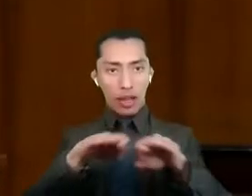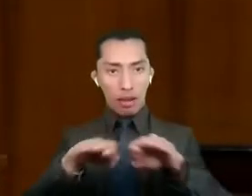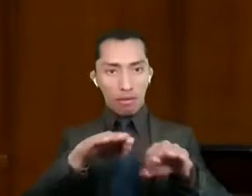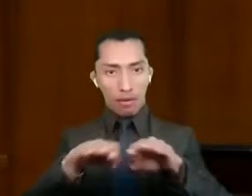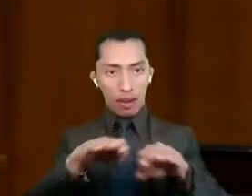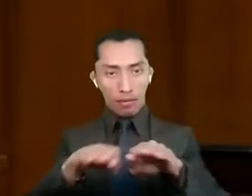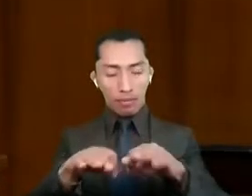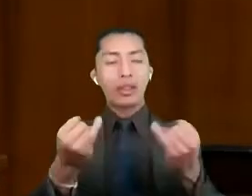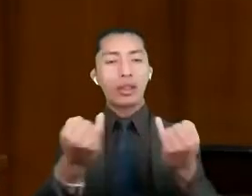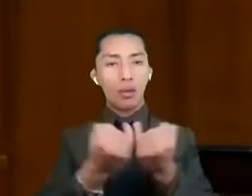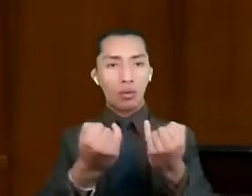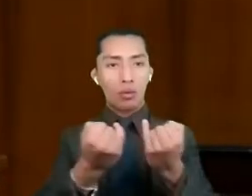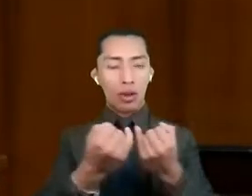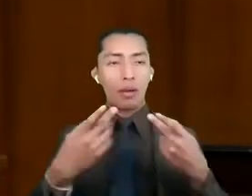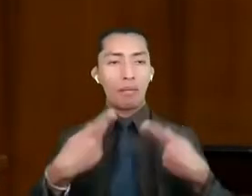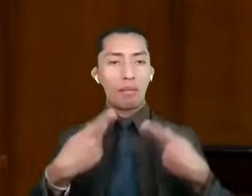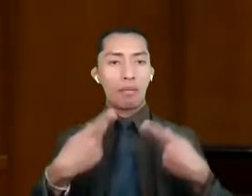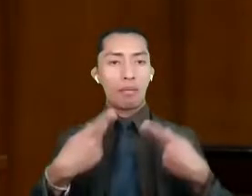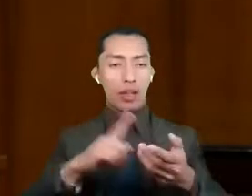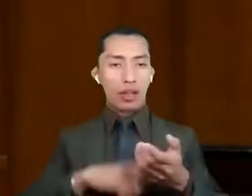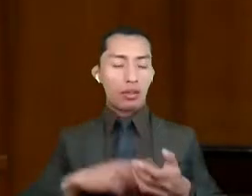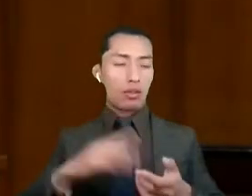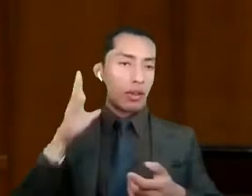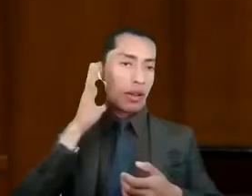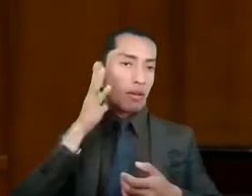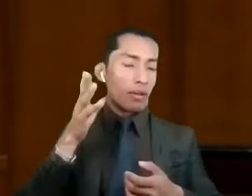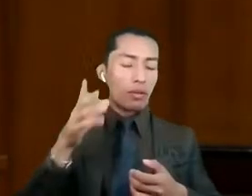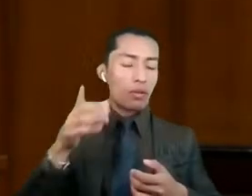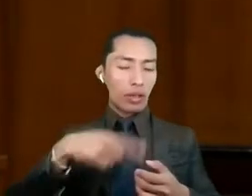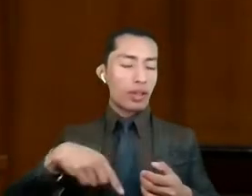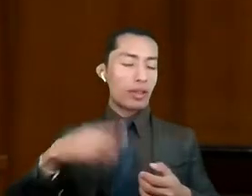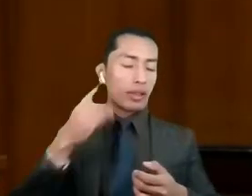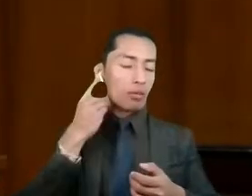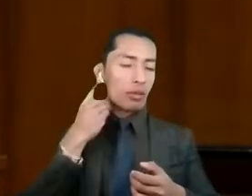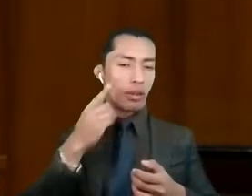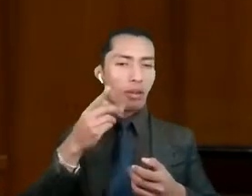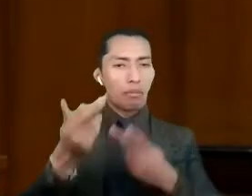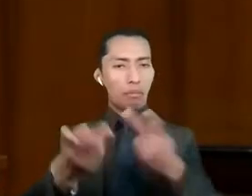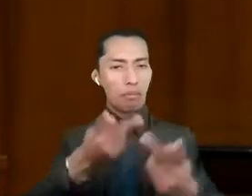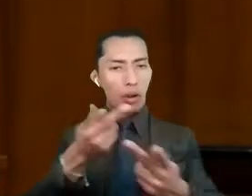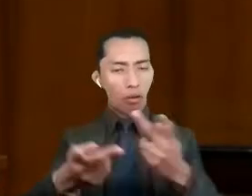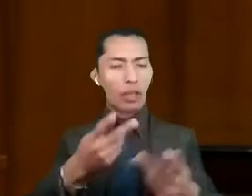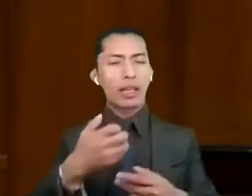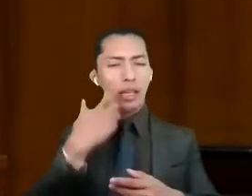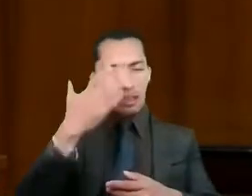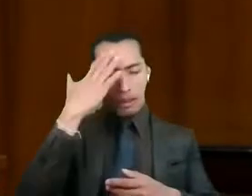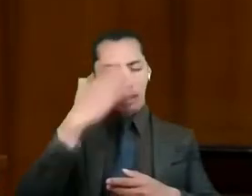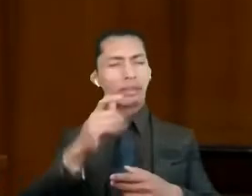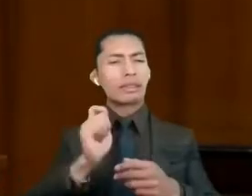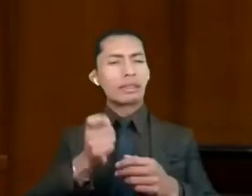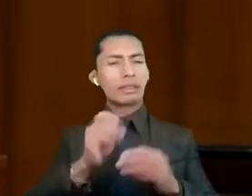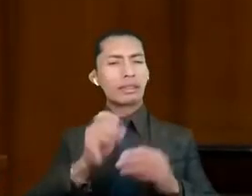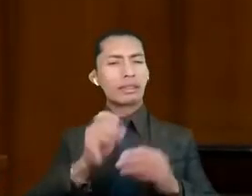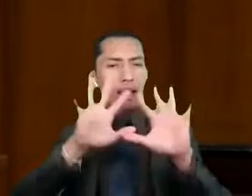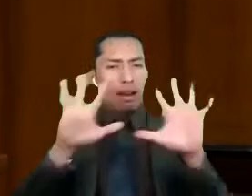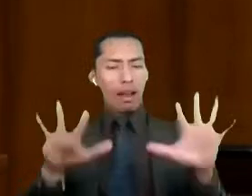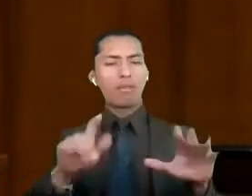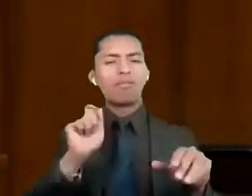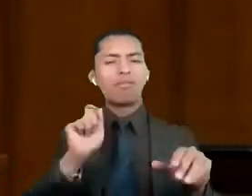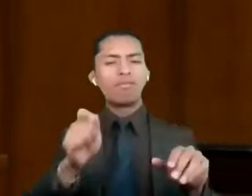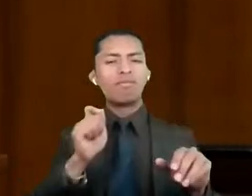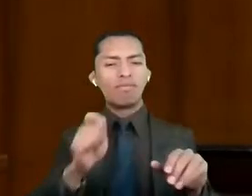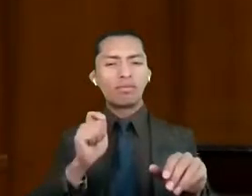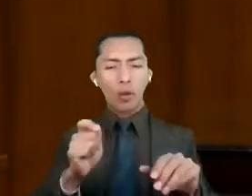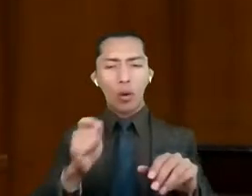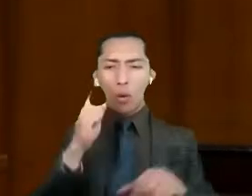los legisladores una serie de datos y cuestionamientos para esclarecer la situación que se ha vivido este